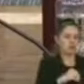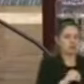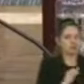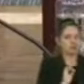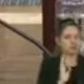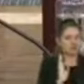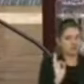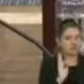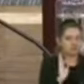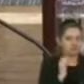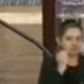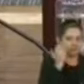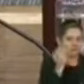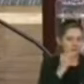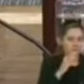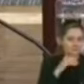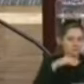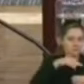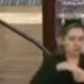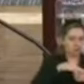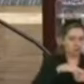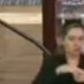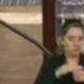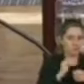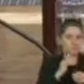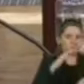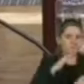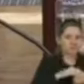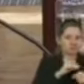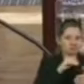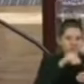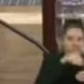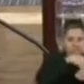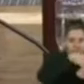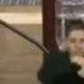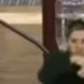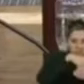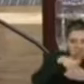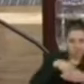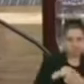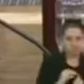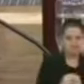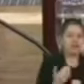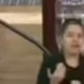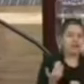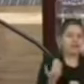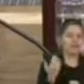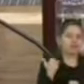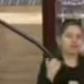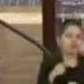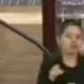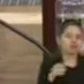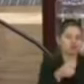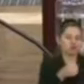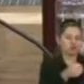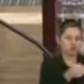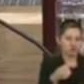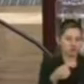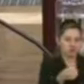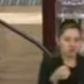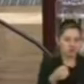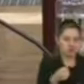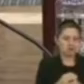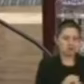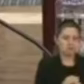quieren rellenar urnas. Su pasado en las organizaciones que defraudaban la voluntad